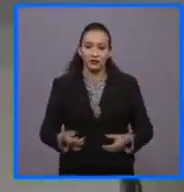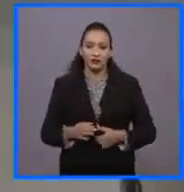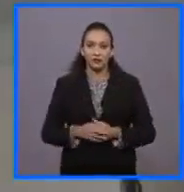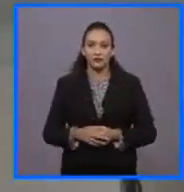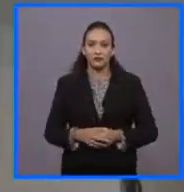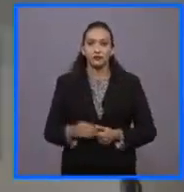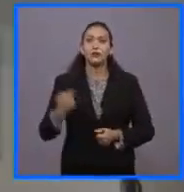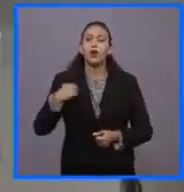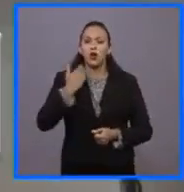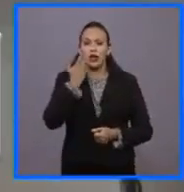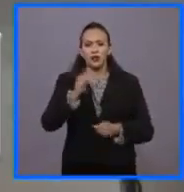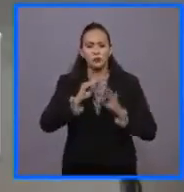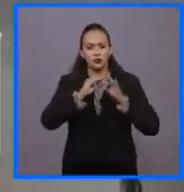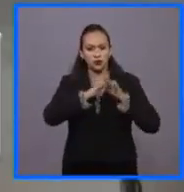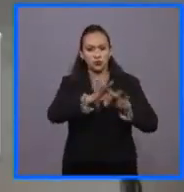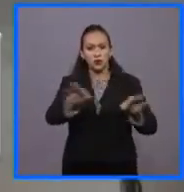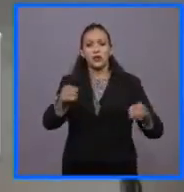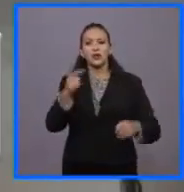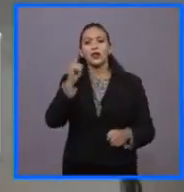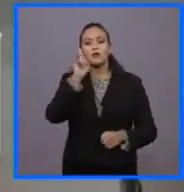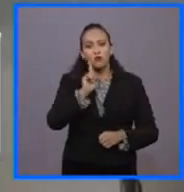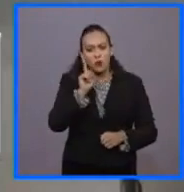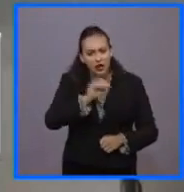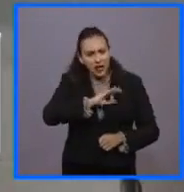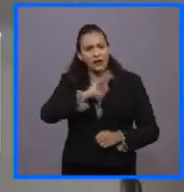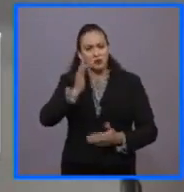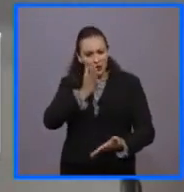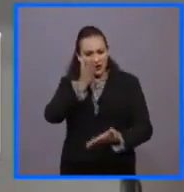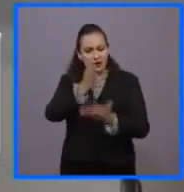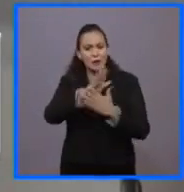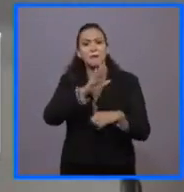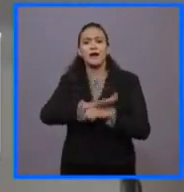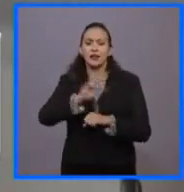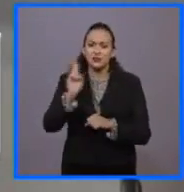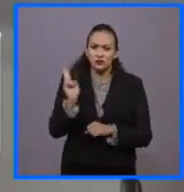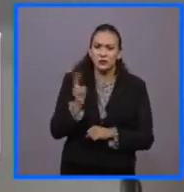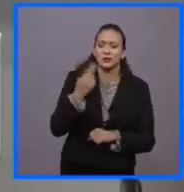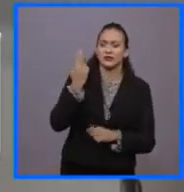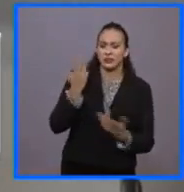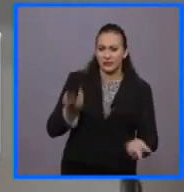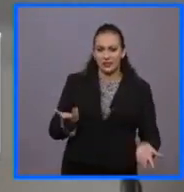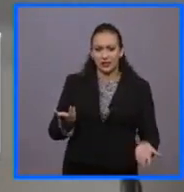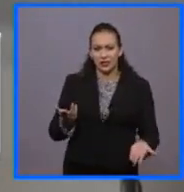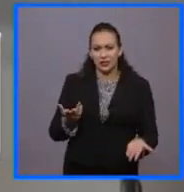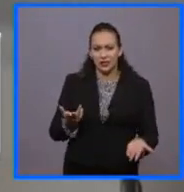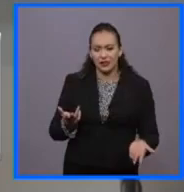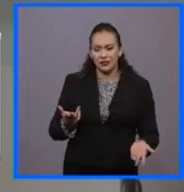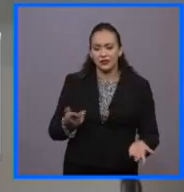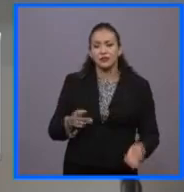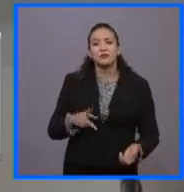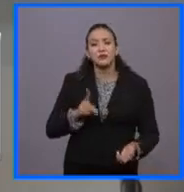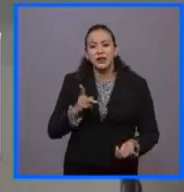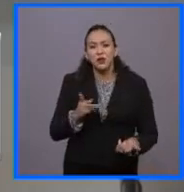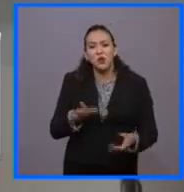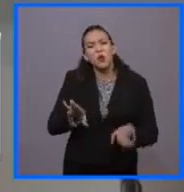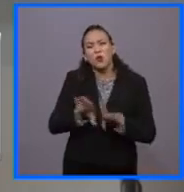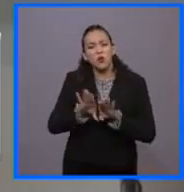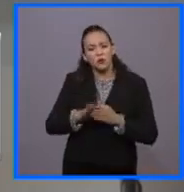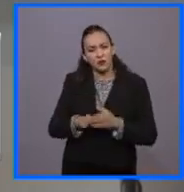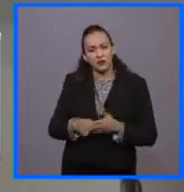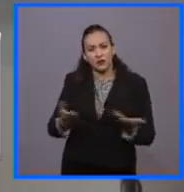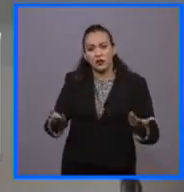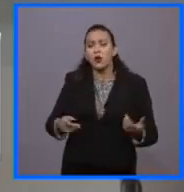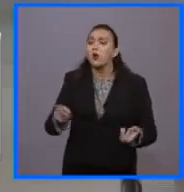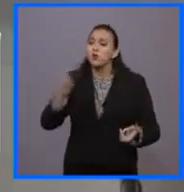Queremos promover que la mujer esté más en estos espacios de la ciencia, pero ¿cómo va a ser posible? ¿Cómo van a poder estudiar una